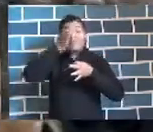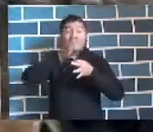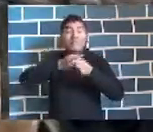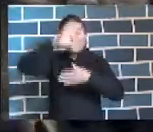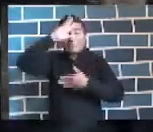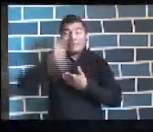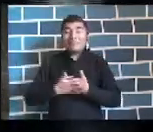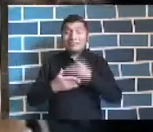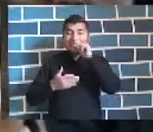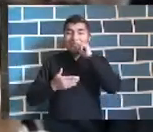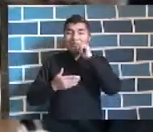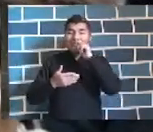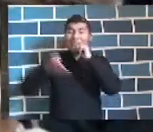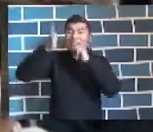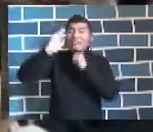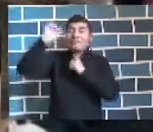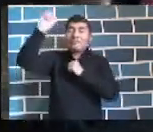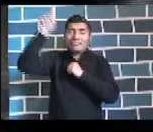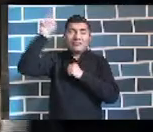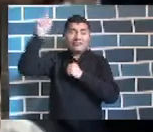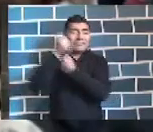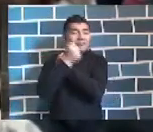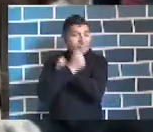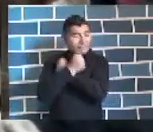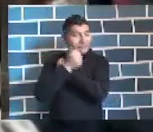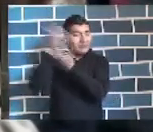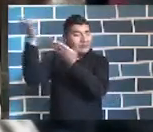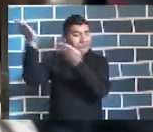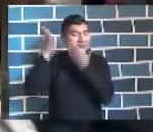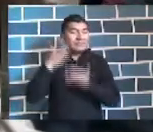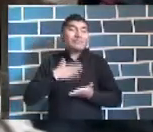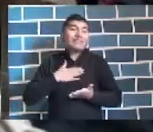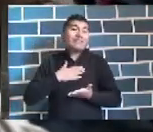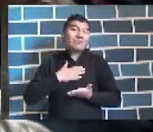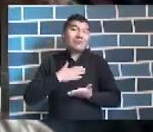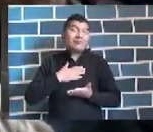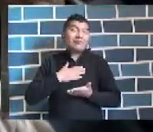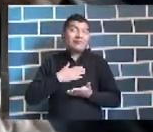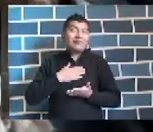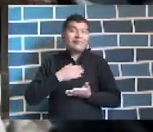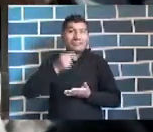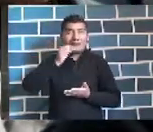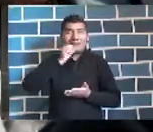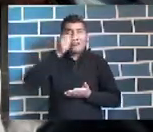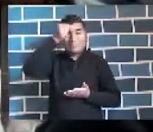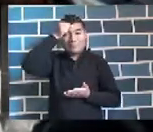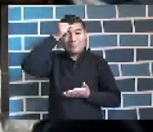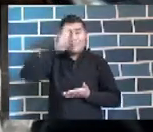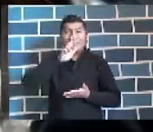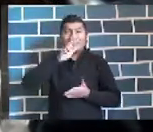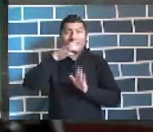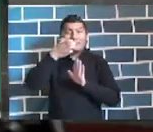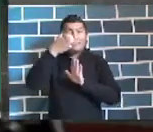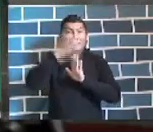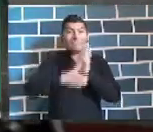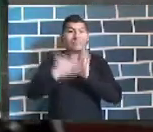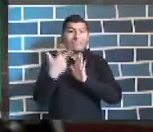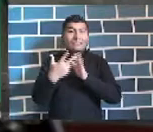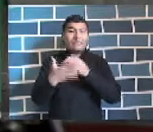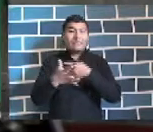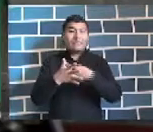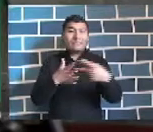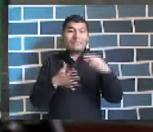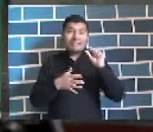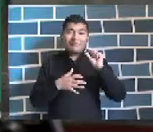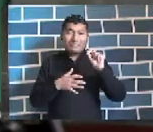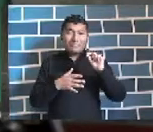de Dios que me amó y se entregó por mí. Gálatas 3:20. ¿Han visto cómo